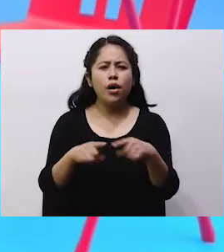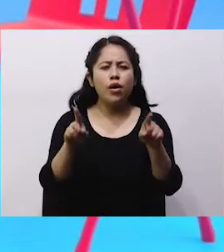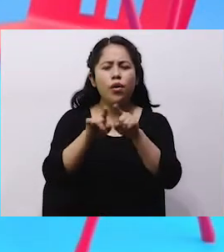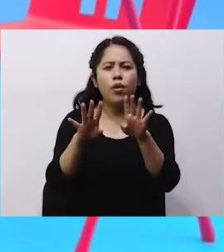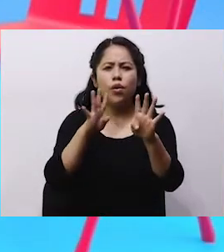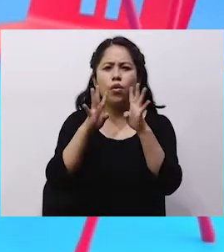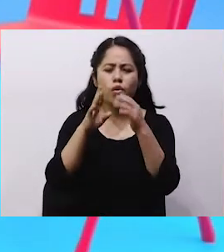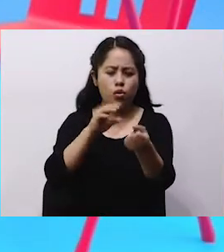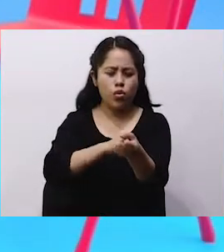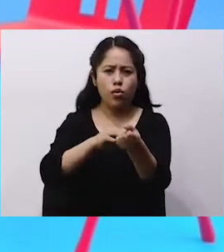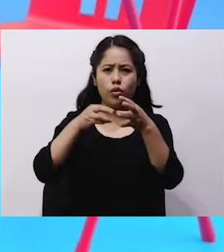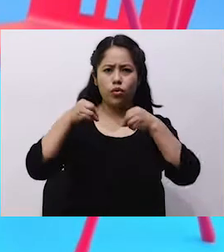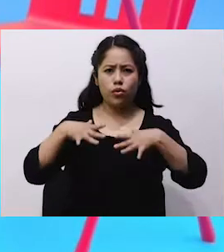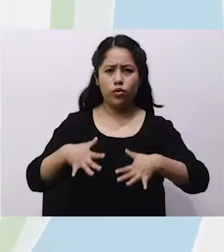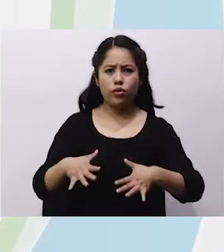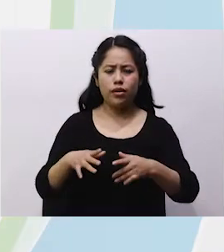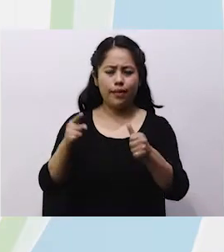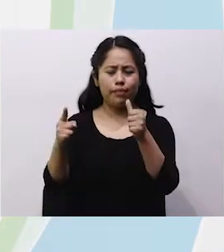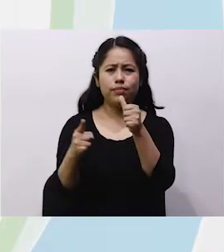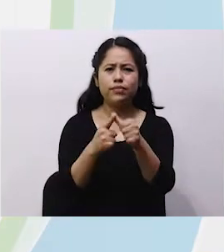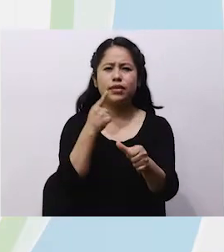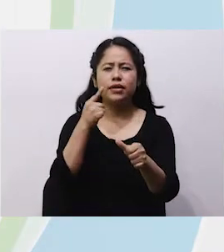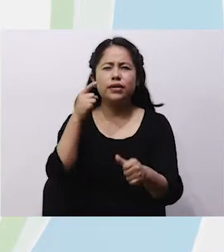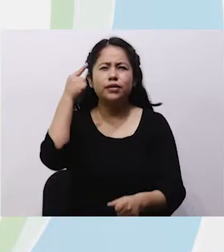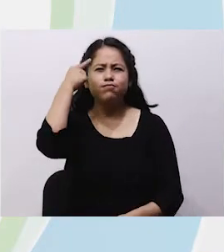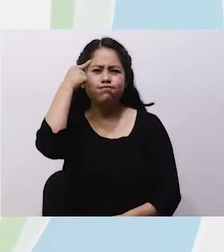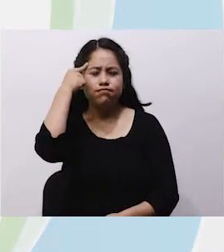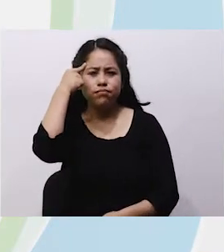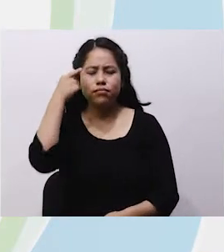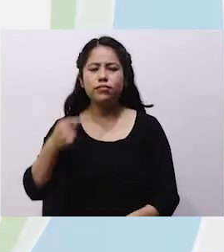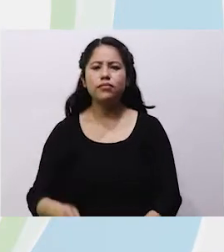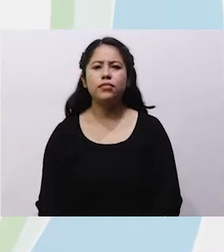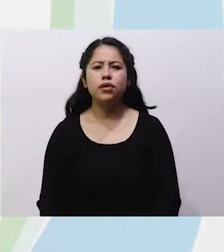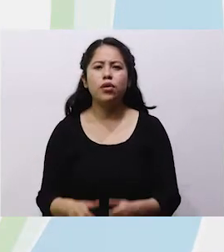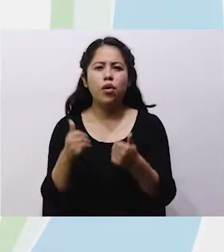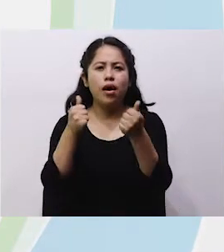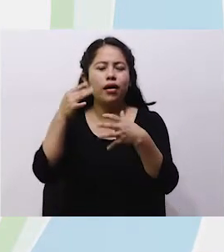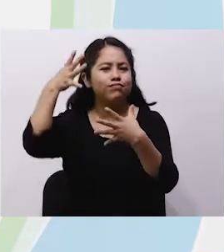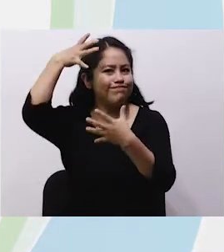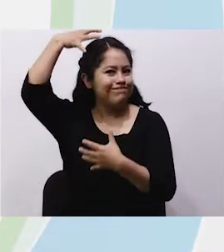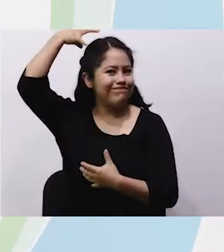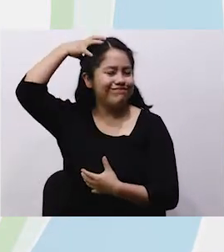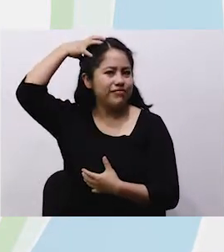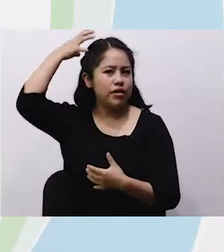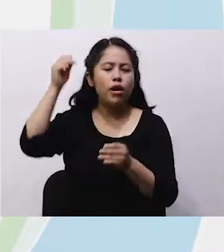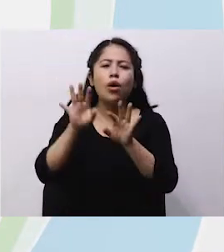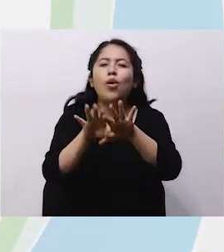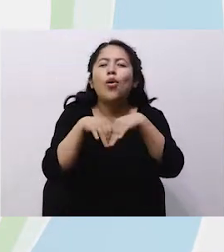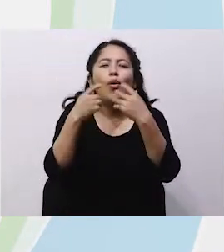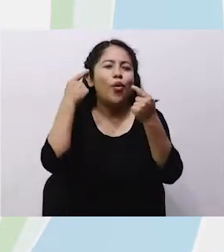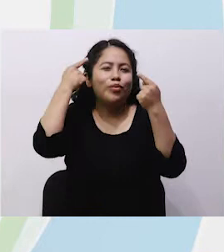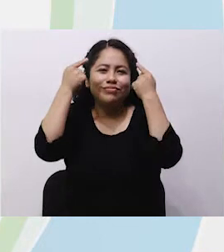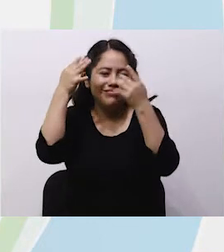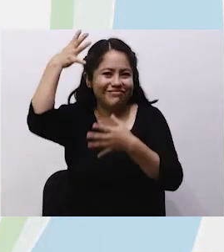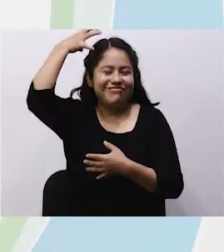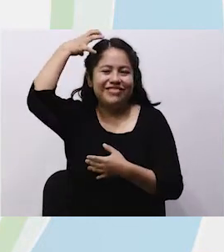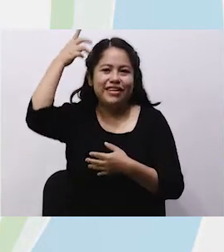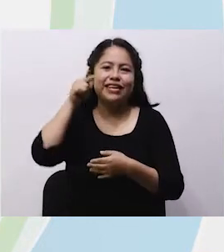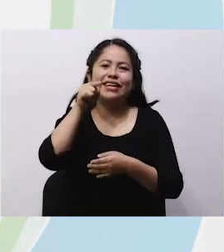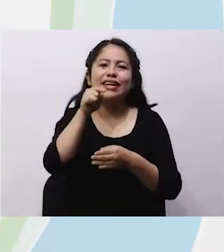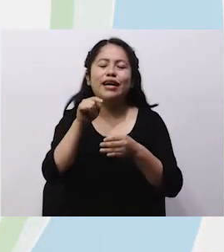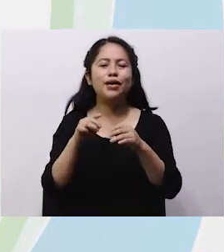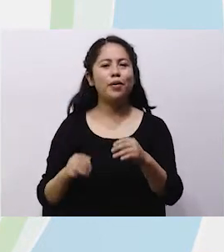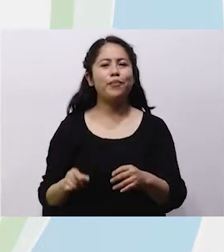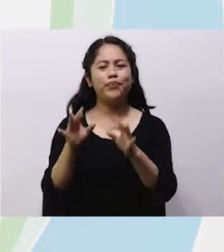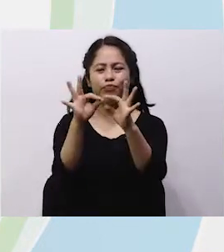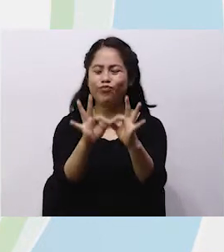Cuando hablamos del sistema nervioso, lo primero que se nos viene a la cabeza es el cerebro. ¿Y cómo no pensar en él si es uno de